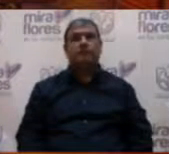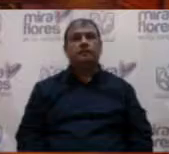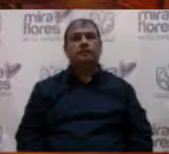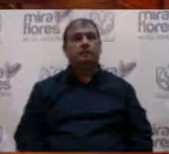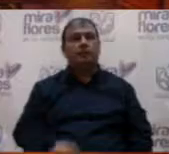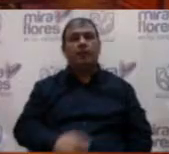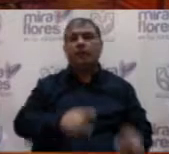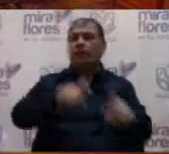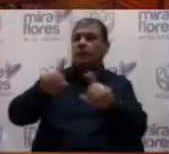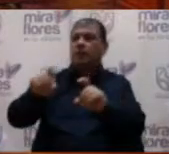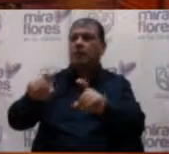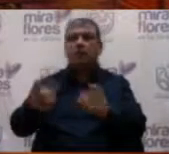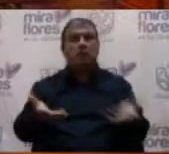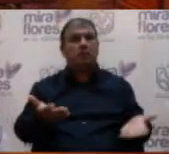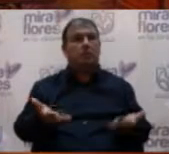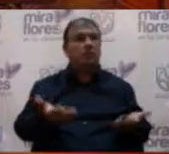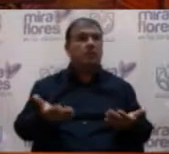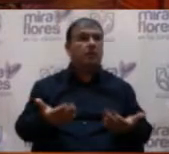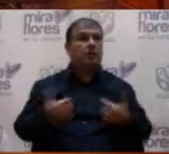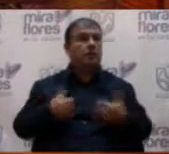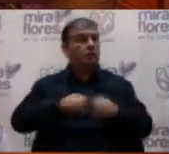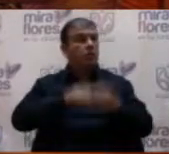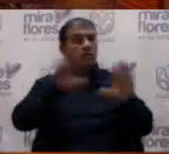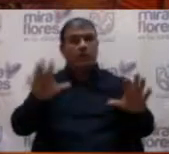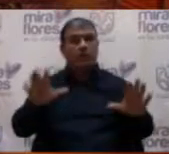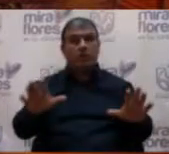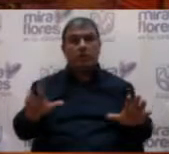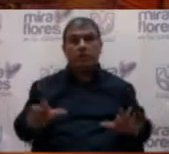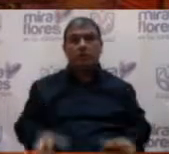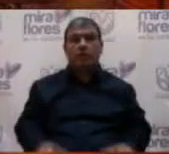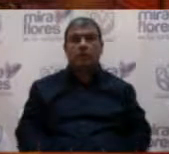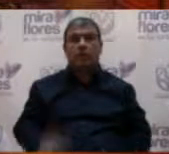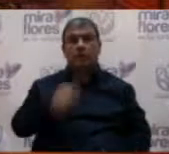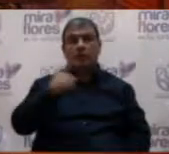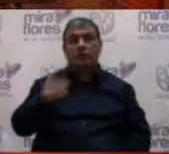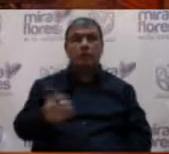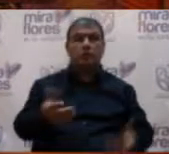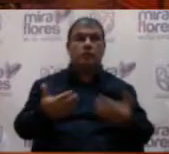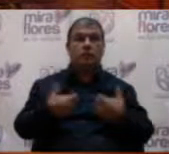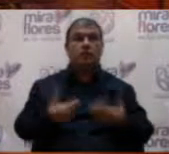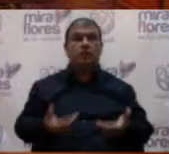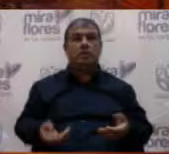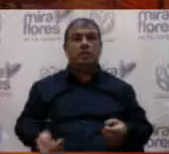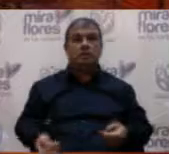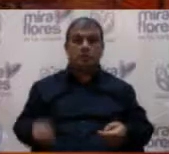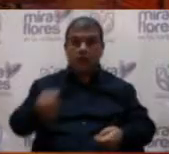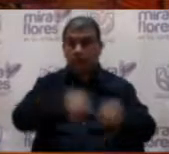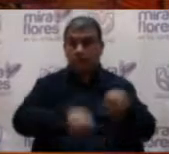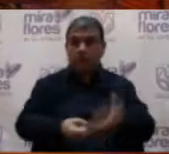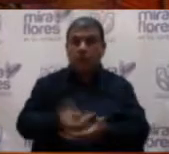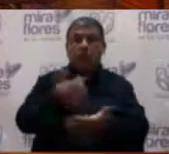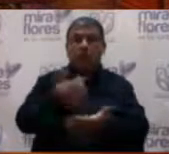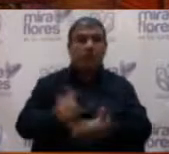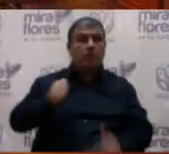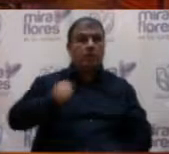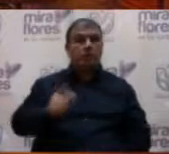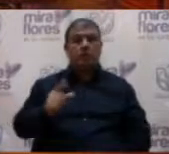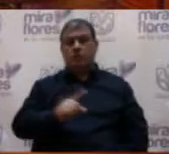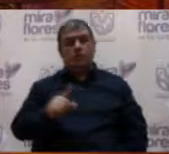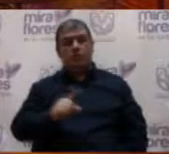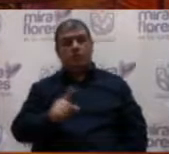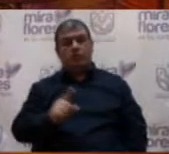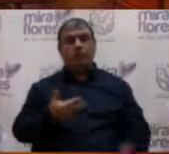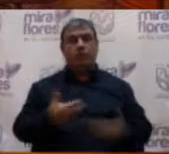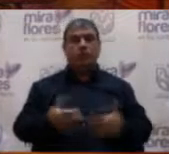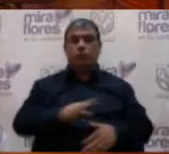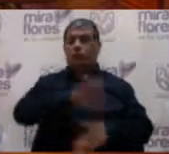Una pregunta con relación a eso, para que estemos todos claros. ¿Esto le genera algún costo a la municipalidad? No, señor alcalde. Todo no. Lo asumen